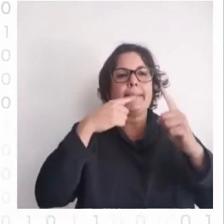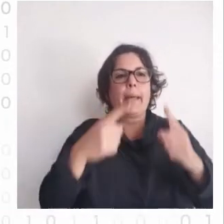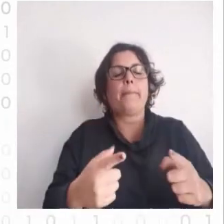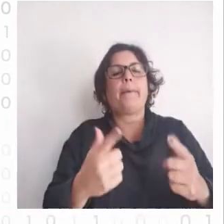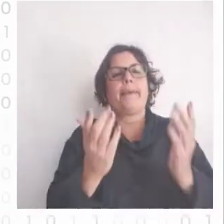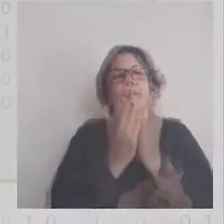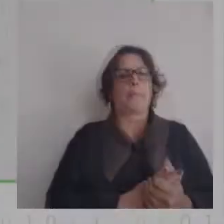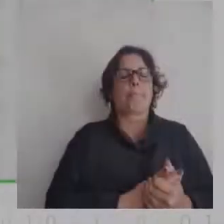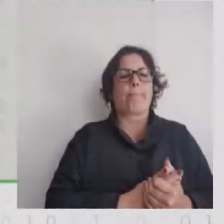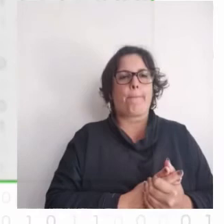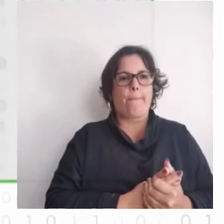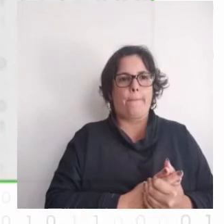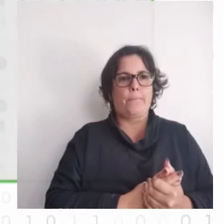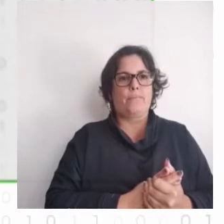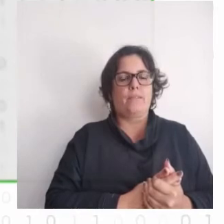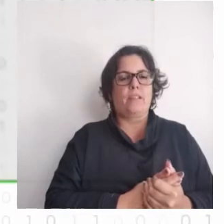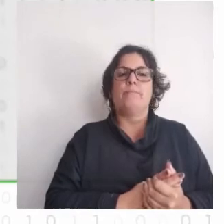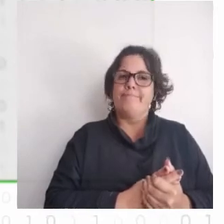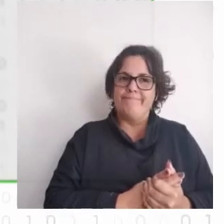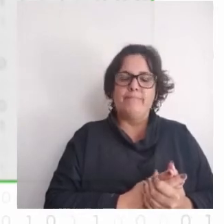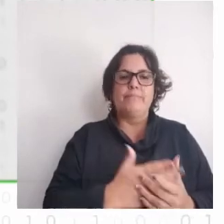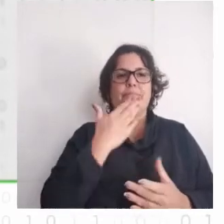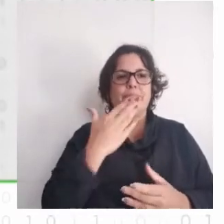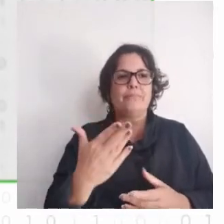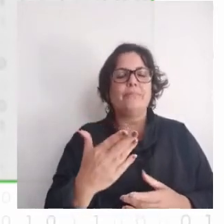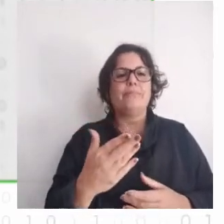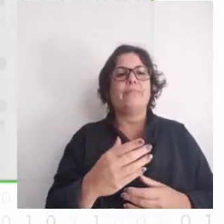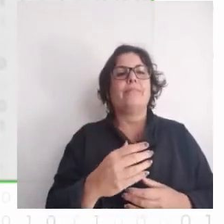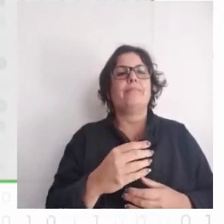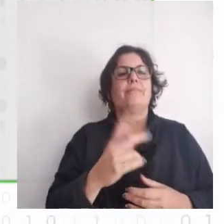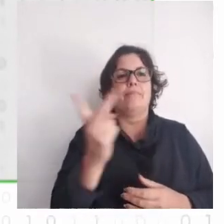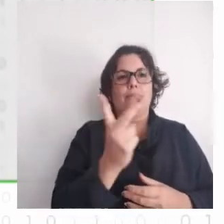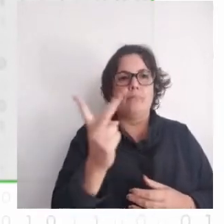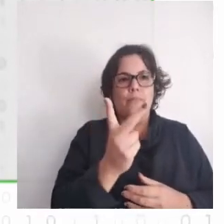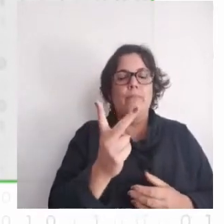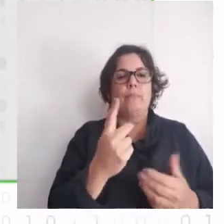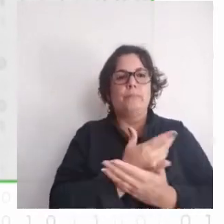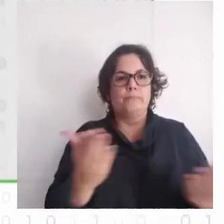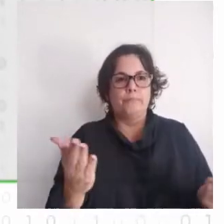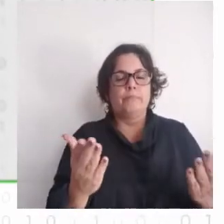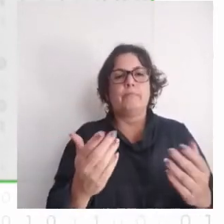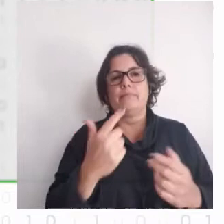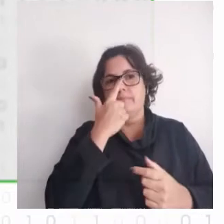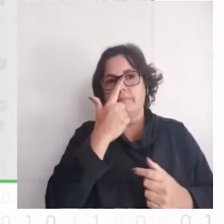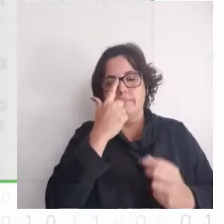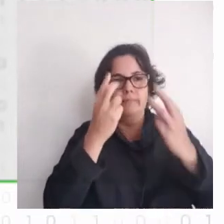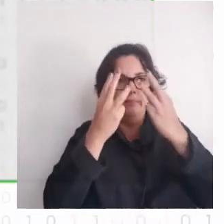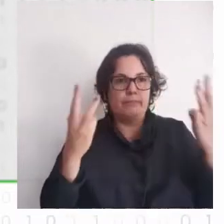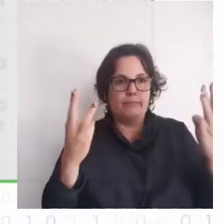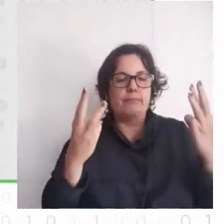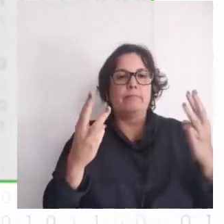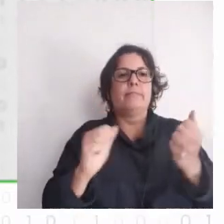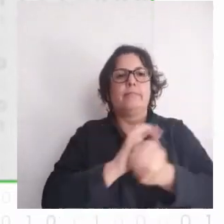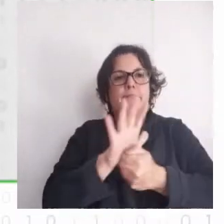los datos. Muchas gracias. Muchas gracias a Inés y a Mara por sus presentaciones de interés general, como lo son la